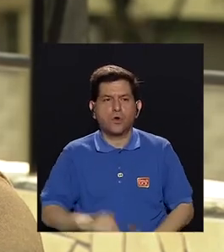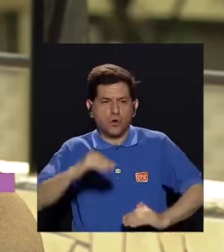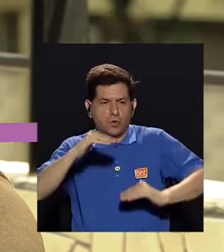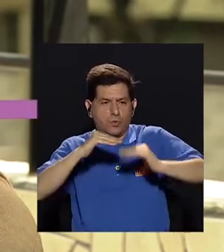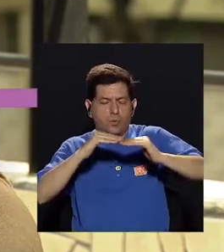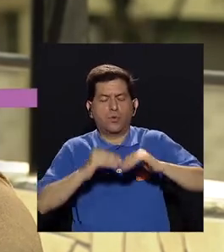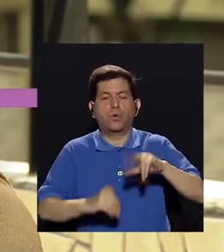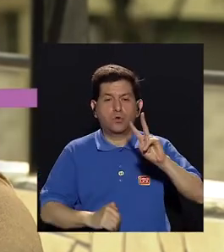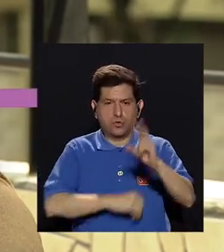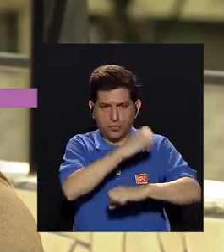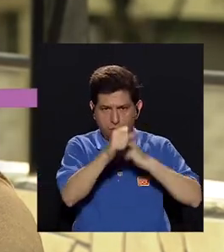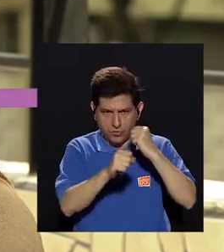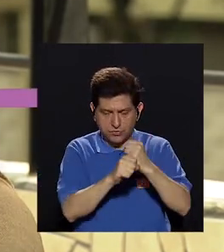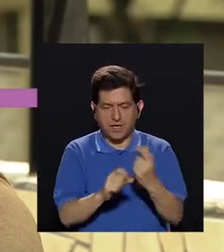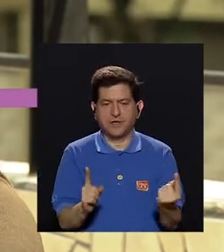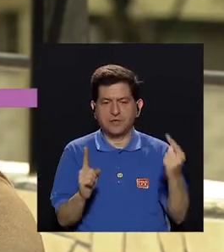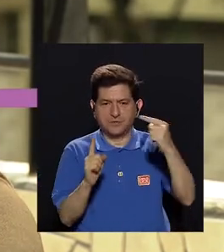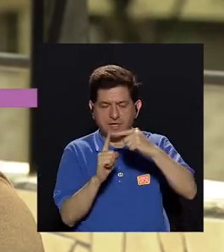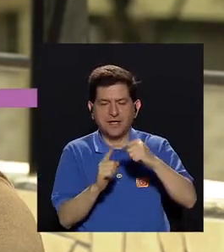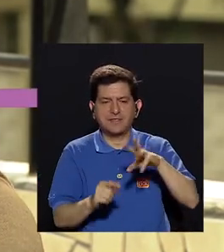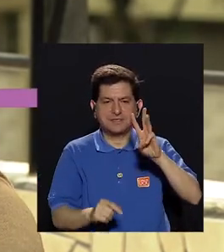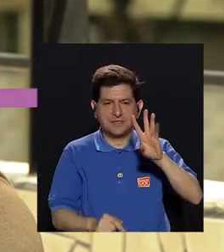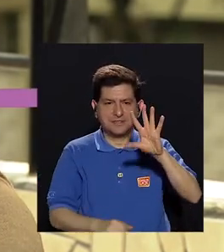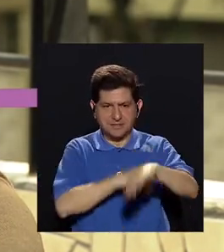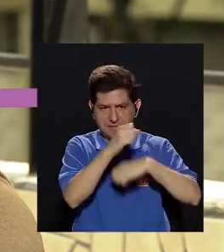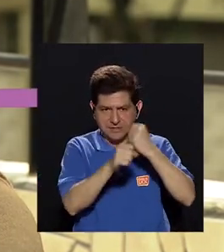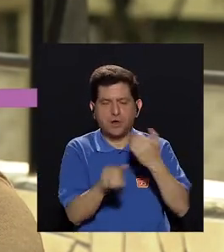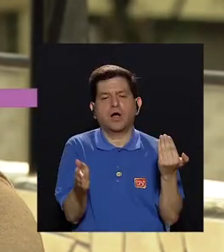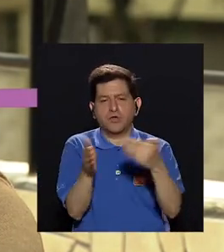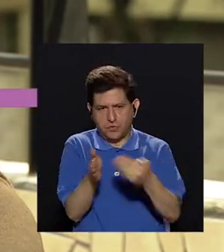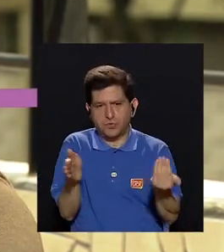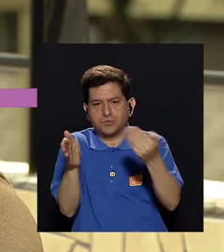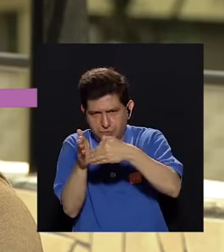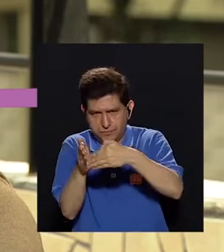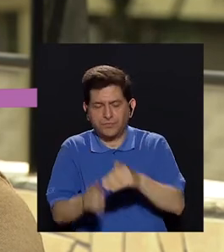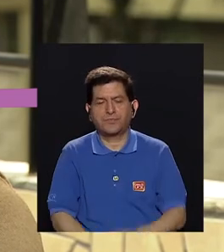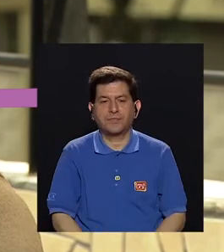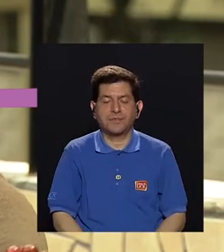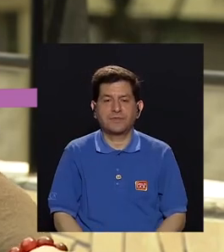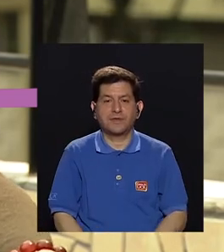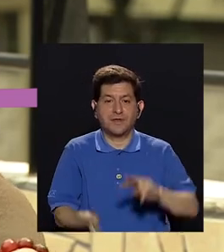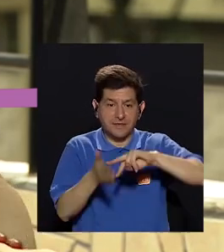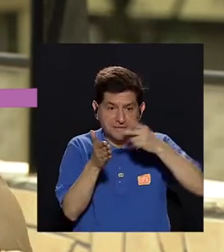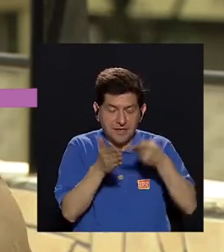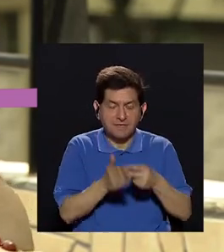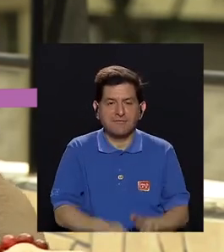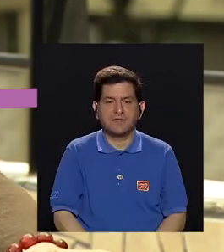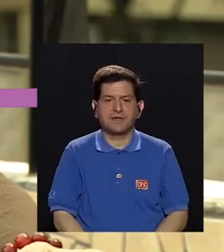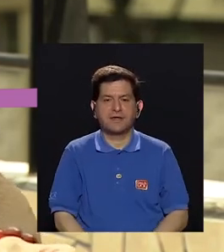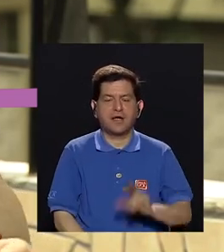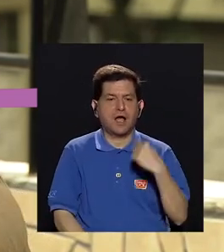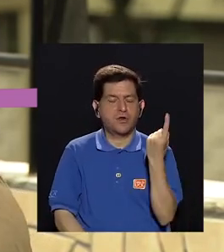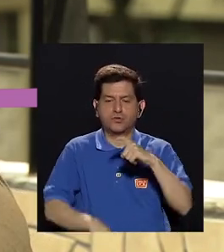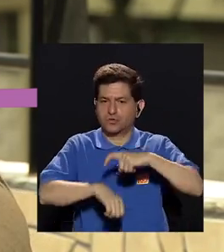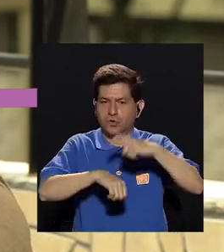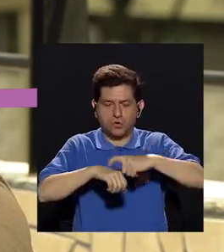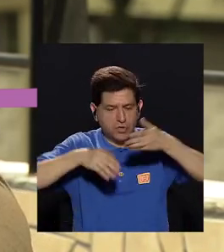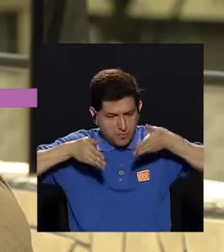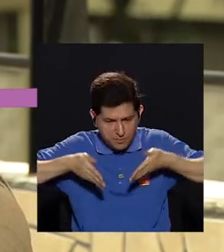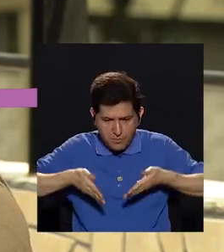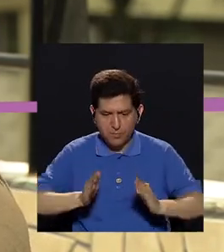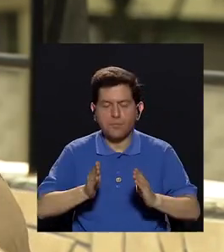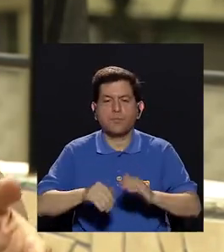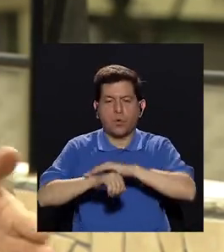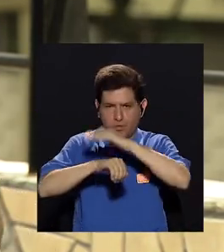hacerse máximo cada 2 años hasta los 65 años de edad. Entonces, como te decía, trasciende lo que es la etapa reproductiva